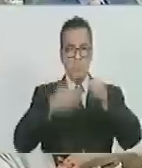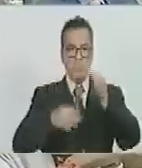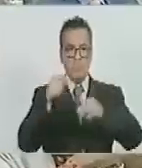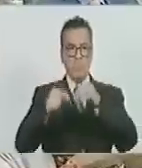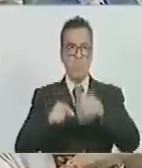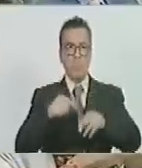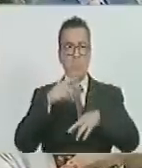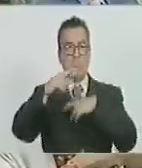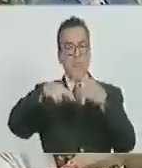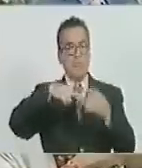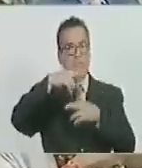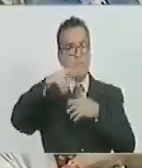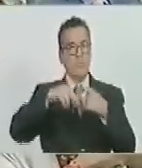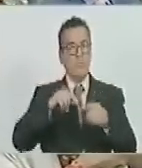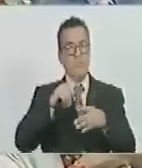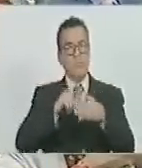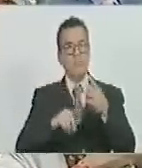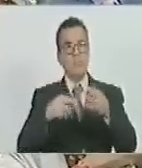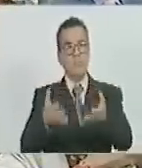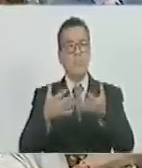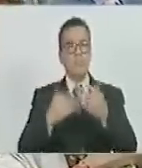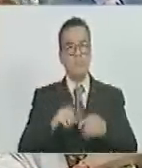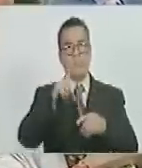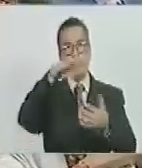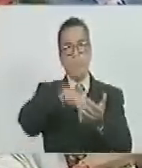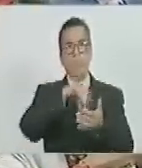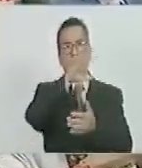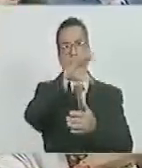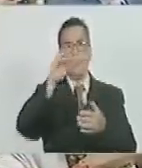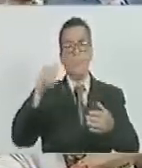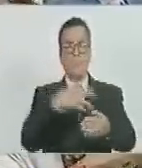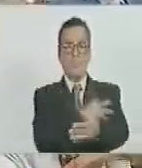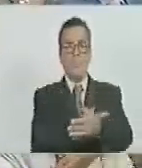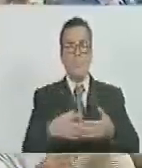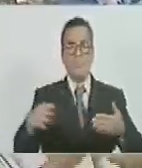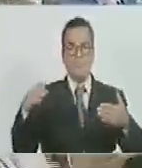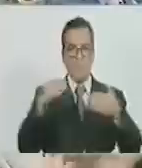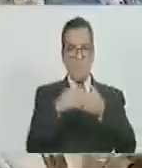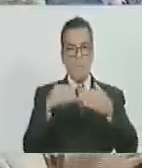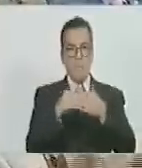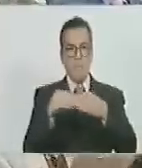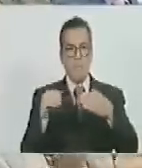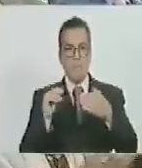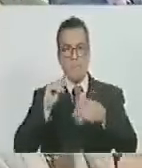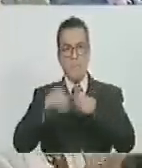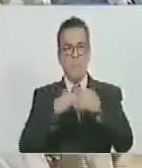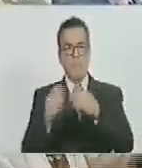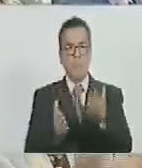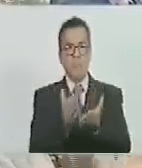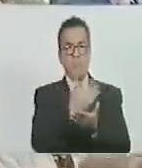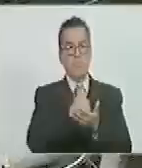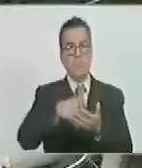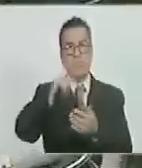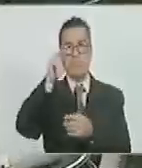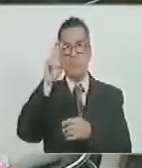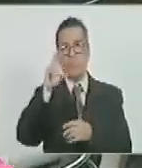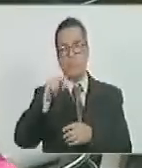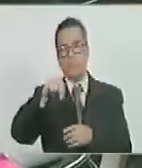la devolución de aproximadamente 1.500 millones de dólares que fueron confiscados por Novo Banco.